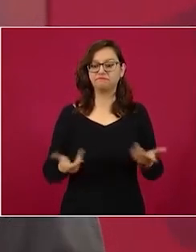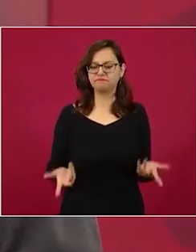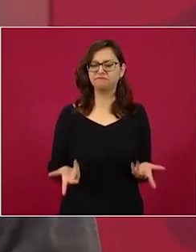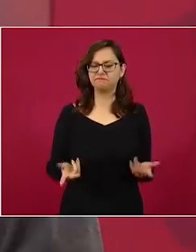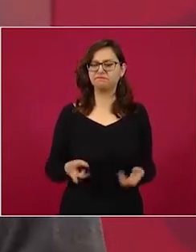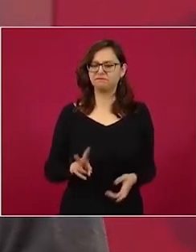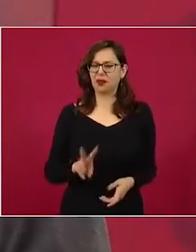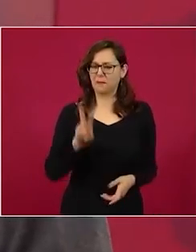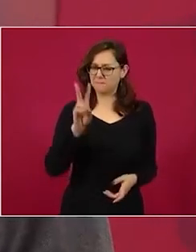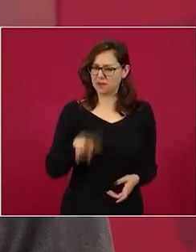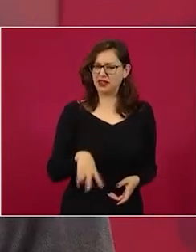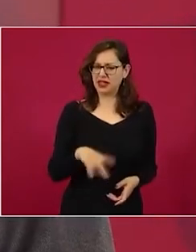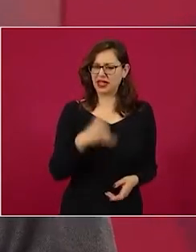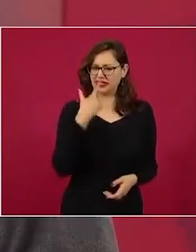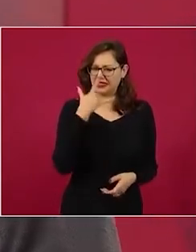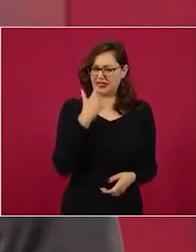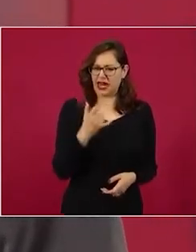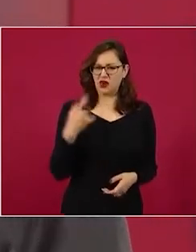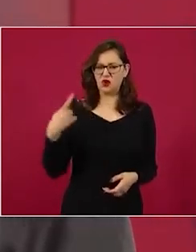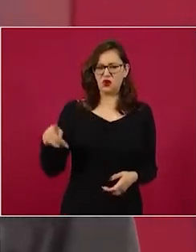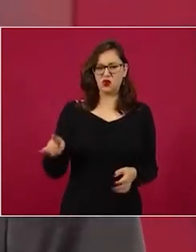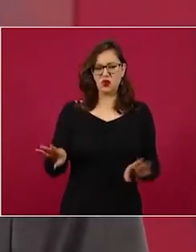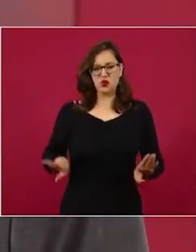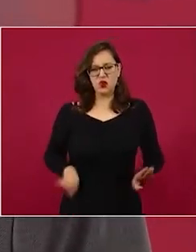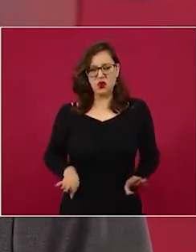peculiar, ¿no? Porque dicen,